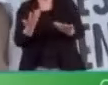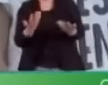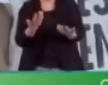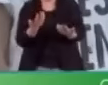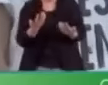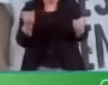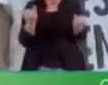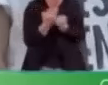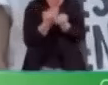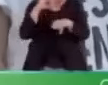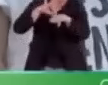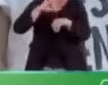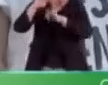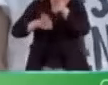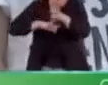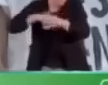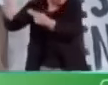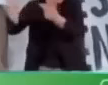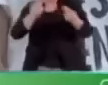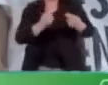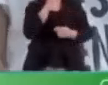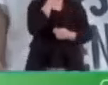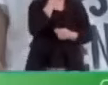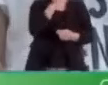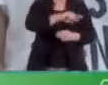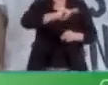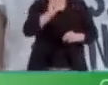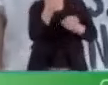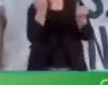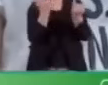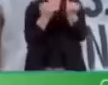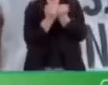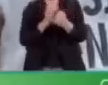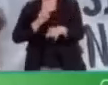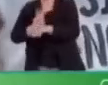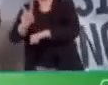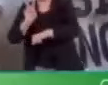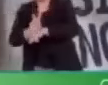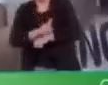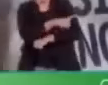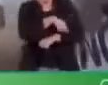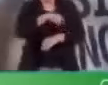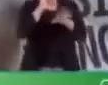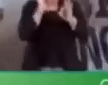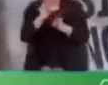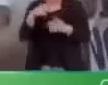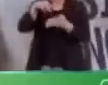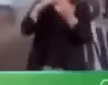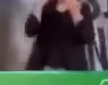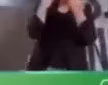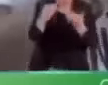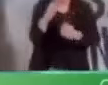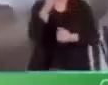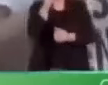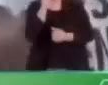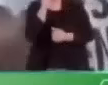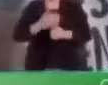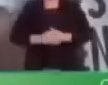oposición no es madura. La oposición que tenemos en este momento no es una oposición madura, no es una oposición que